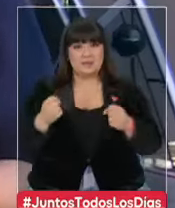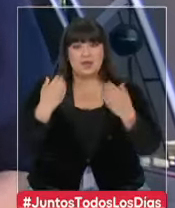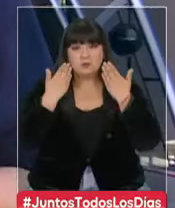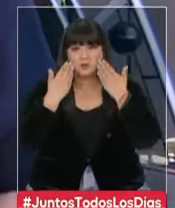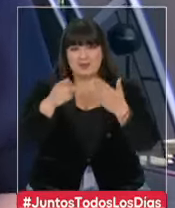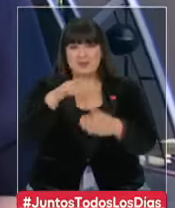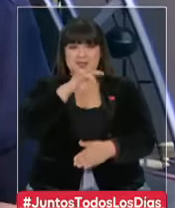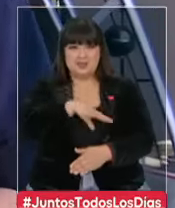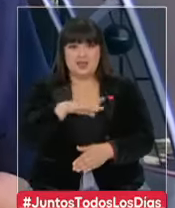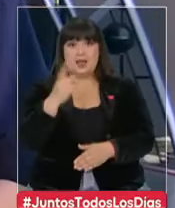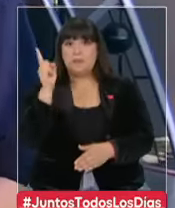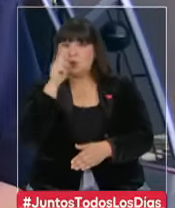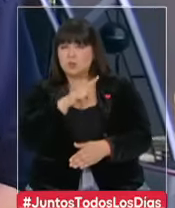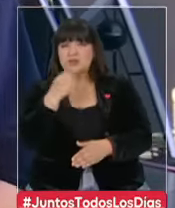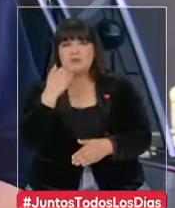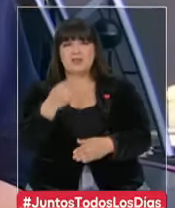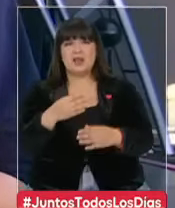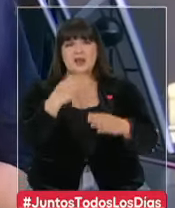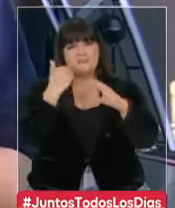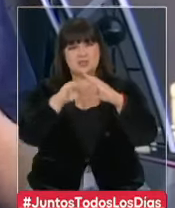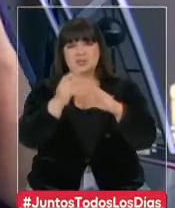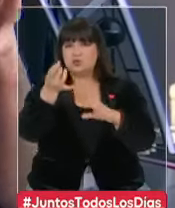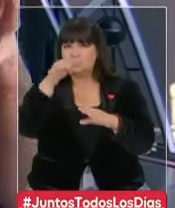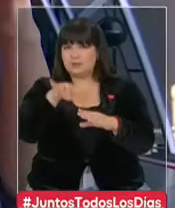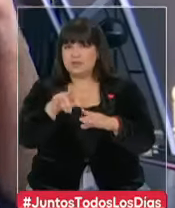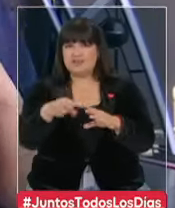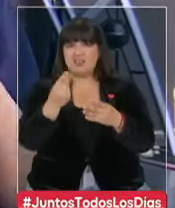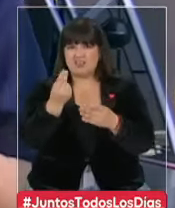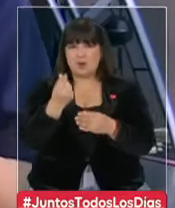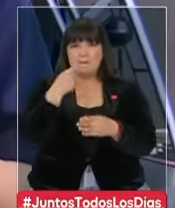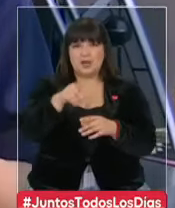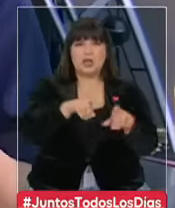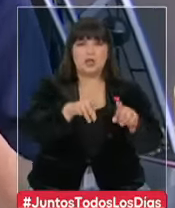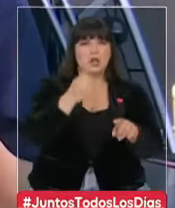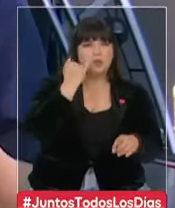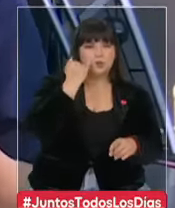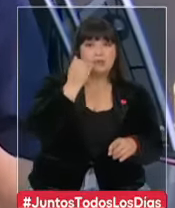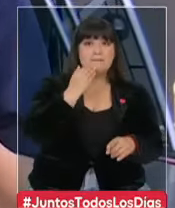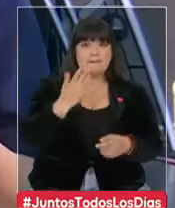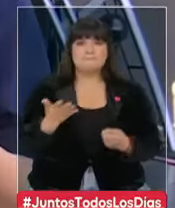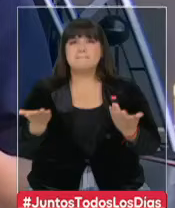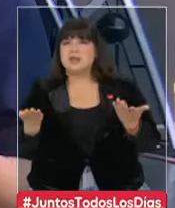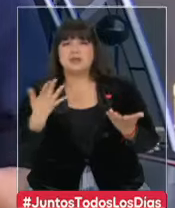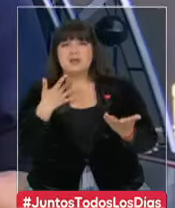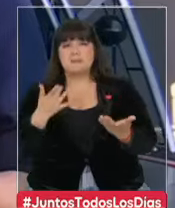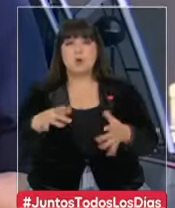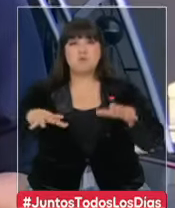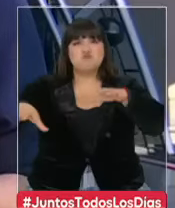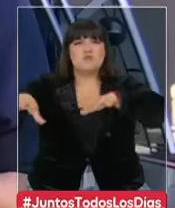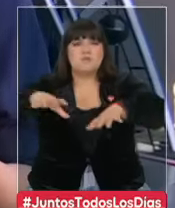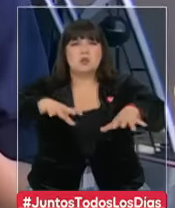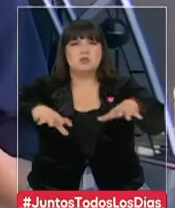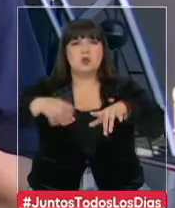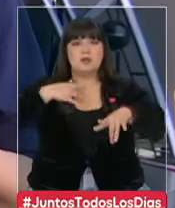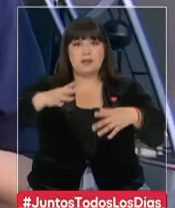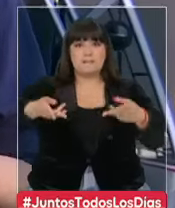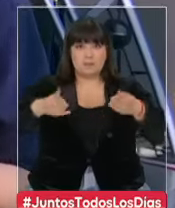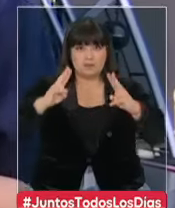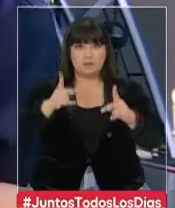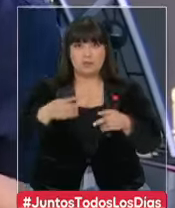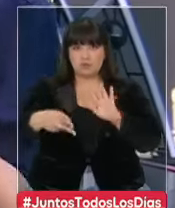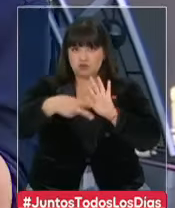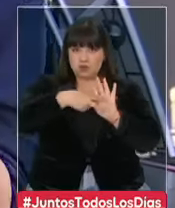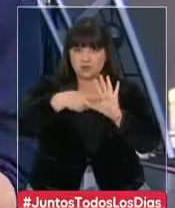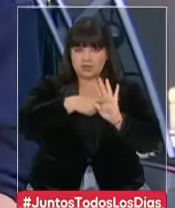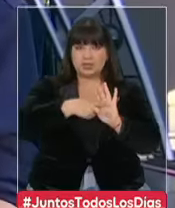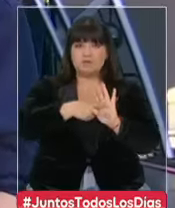todos nosotros. Y por último, darle el mensaje que no solamente es el dinero para que operen los centros, sino que también es un movimiento que ha permitido que tengamos